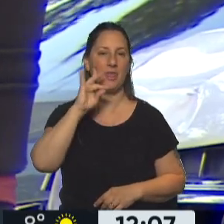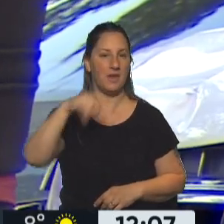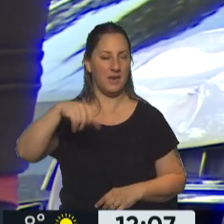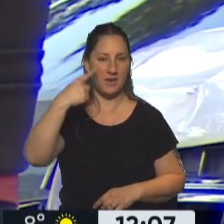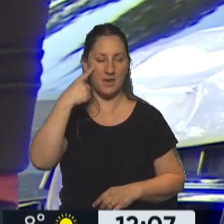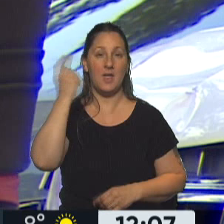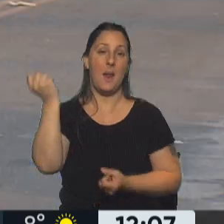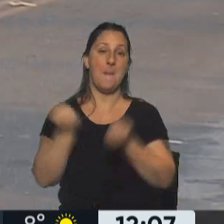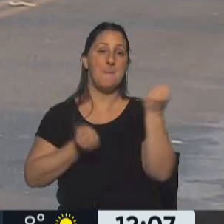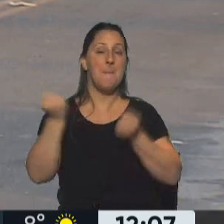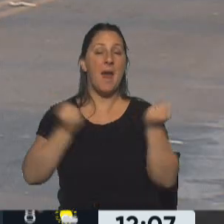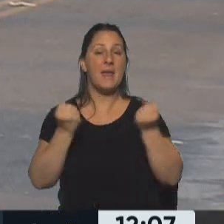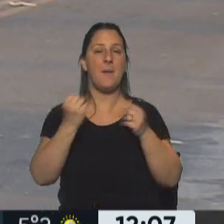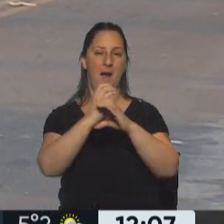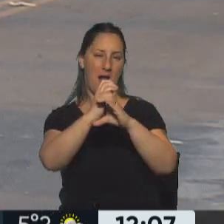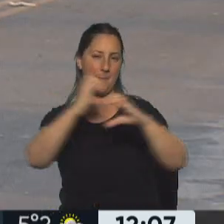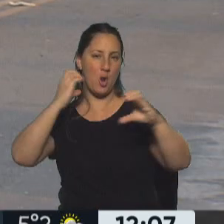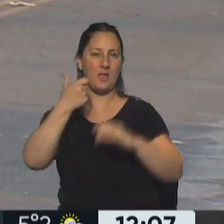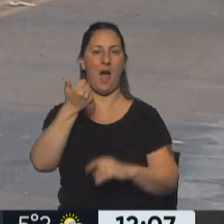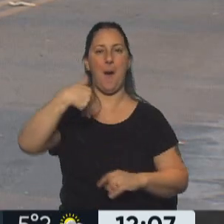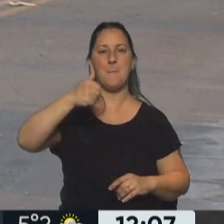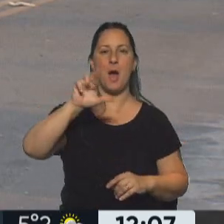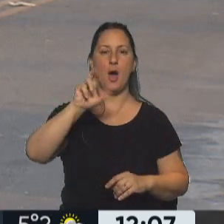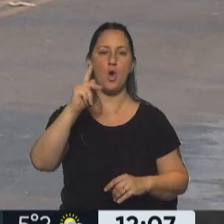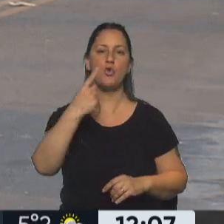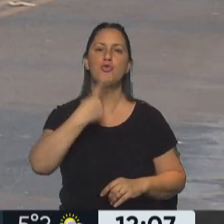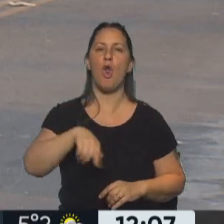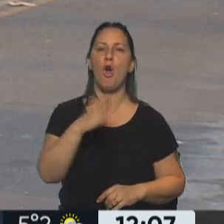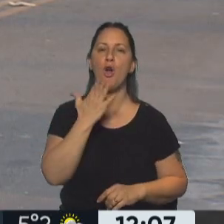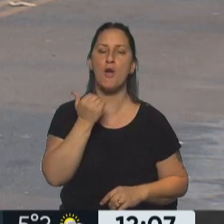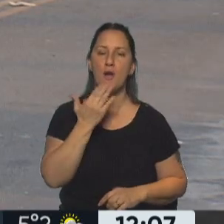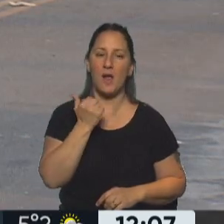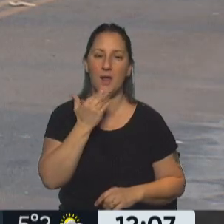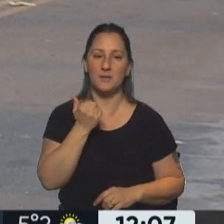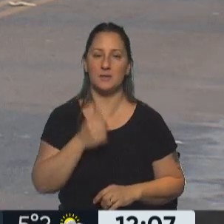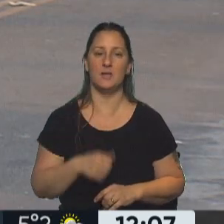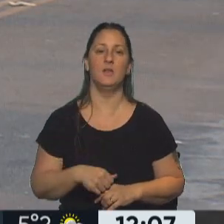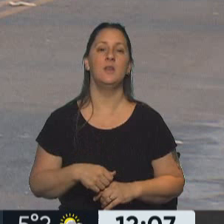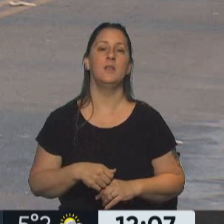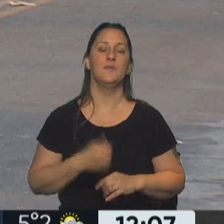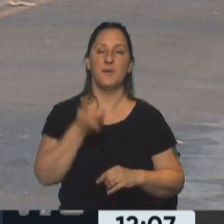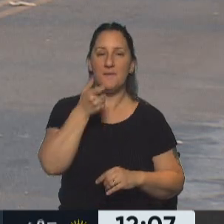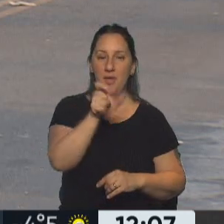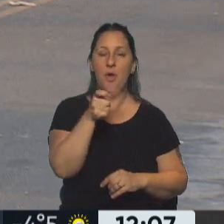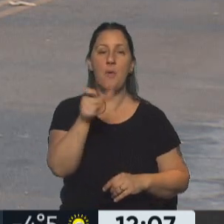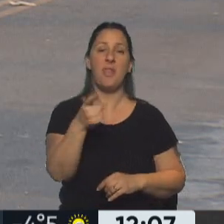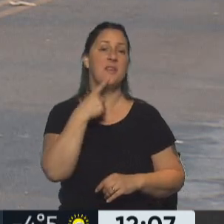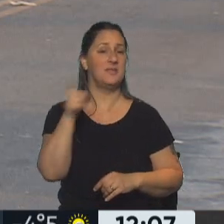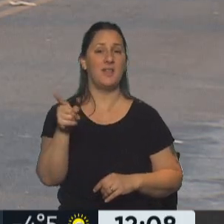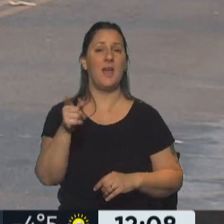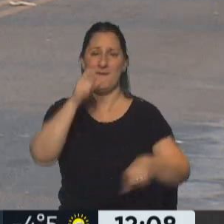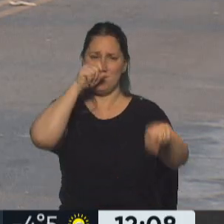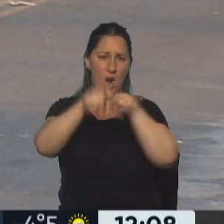que manejaba esta Amarok de color crema, que se encuentra, por supuesto, en los videos. Dicen que no manejaba a